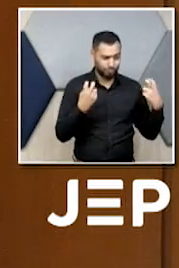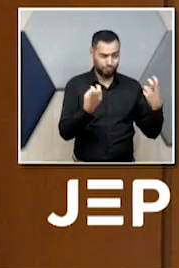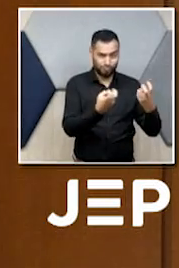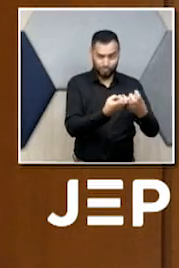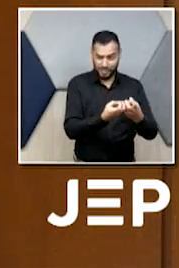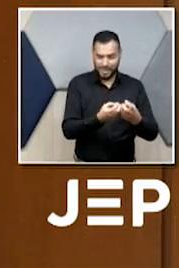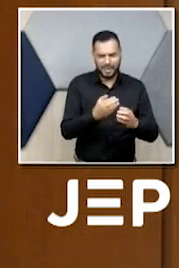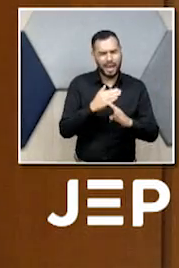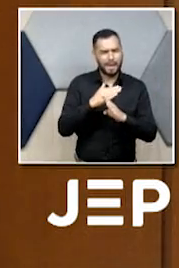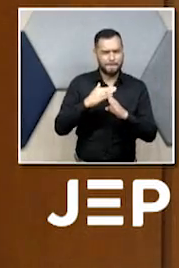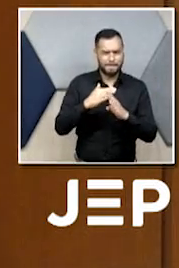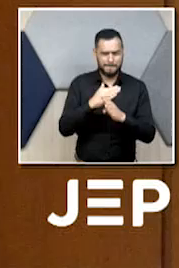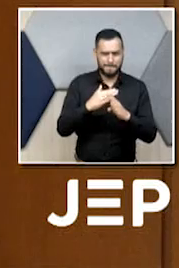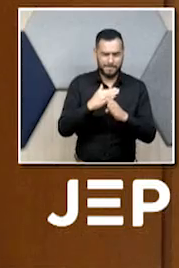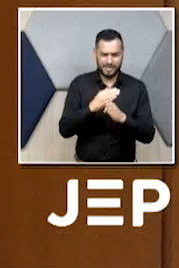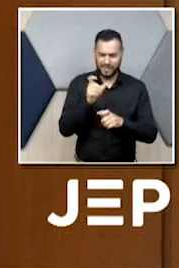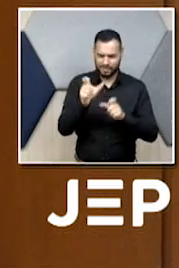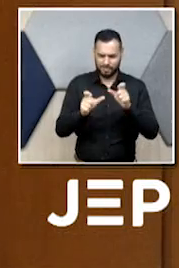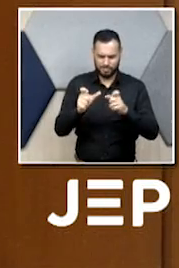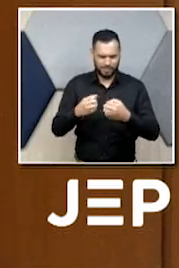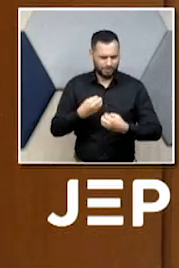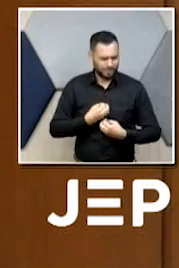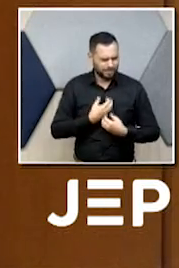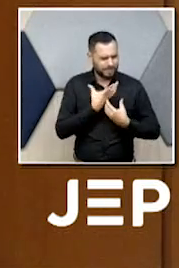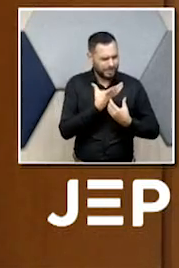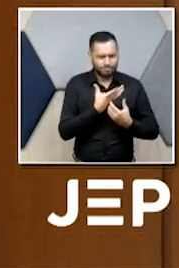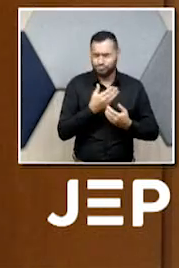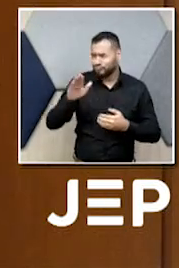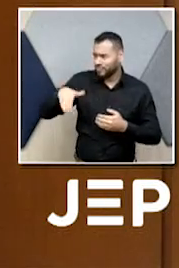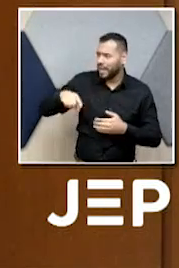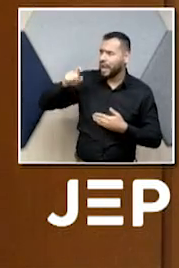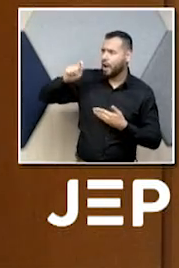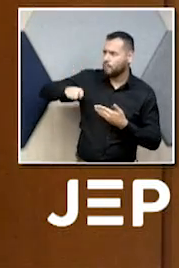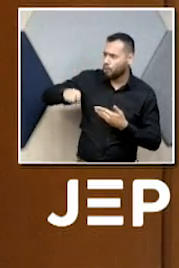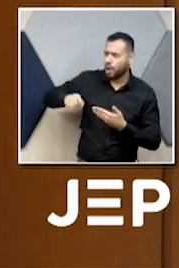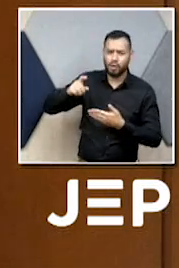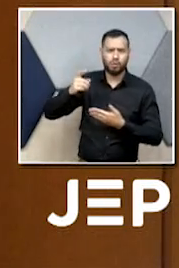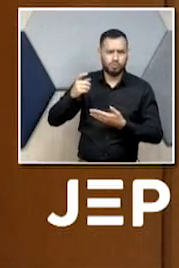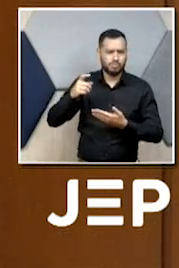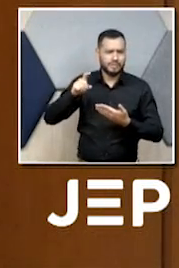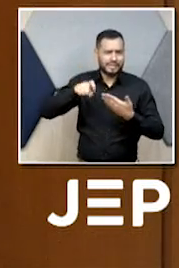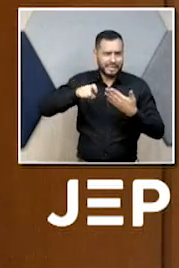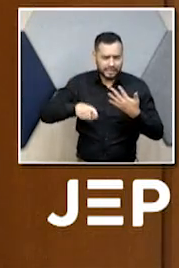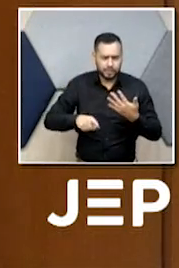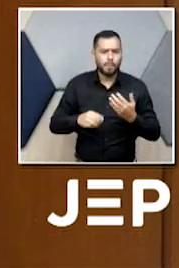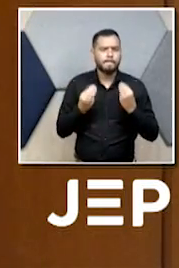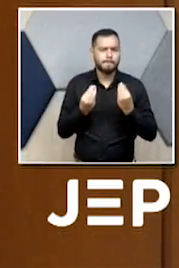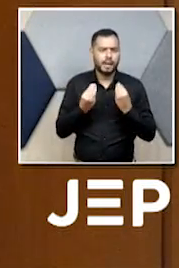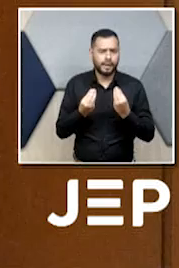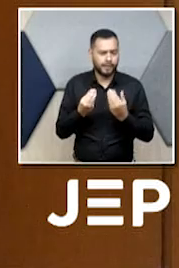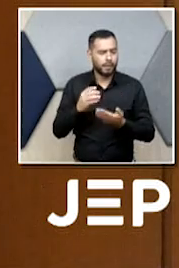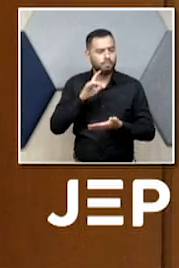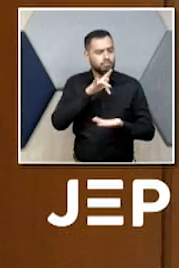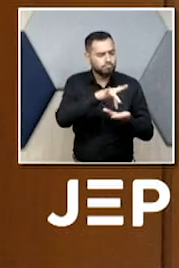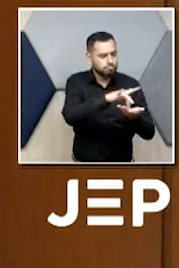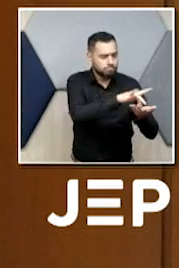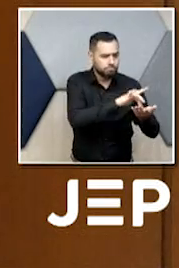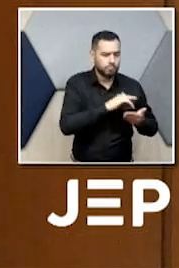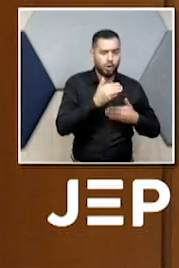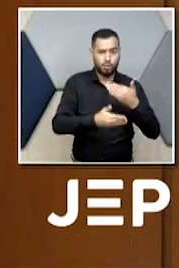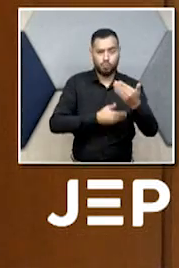nuestros comparecientes defensa judicial para poder participar en esos mismos procesos